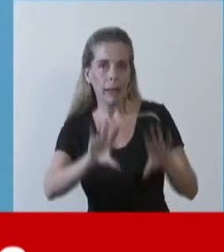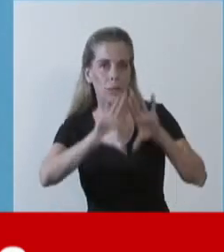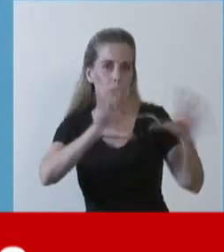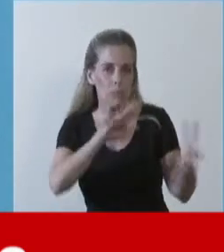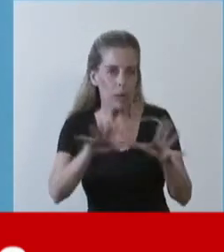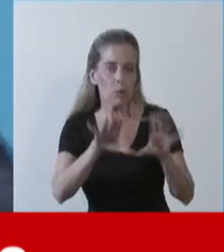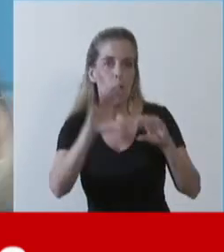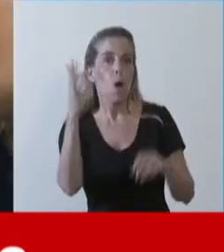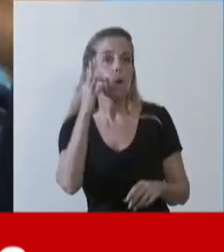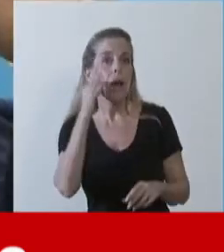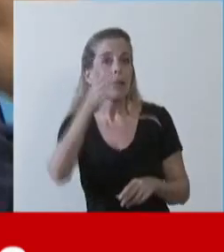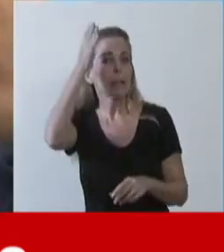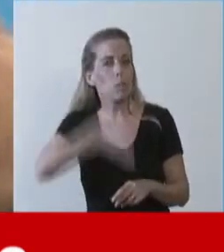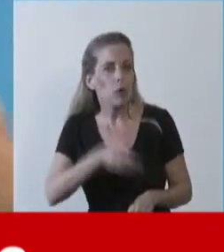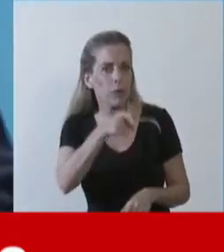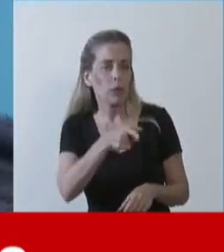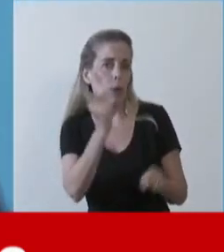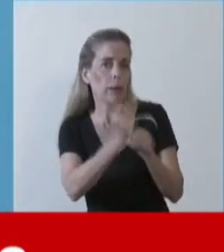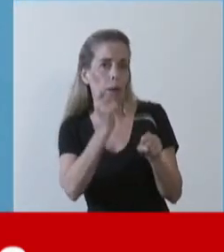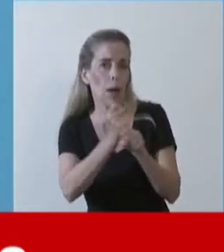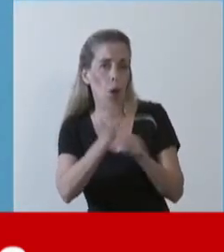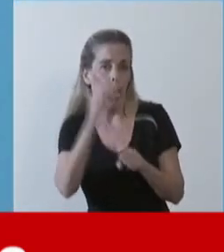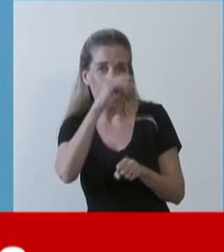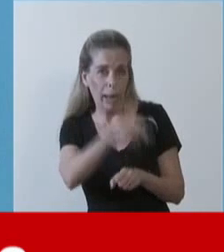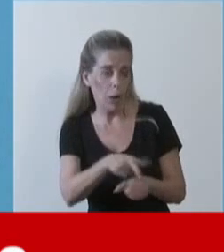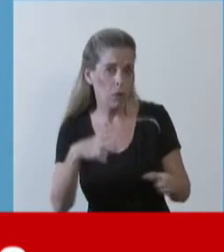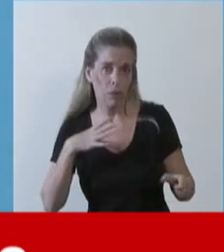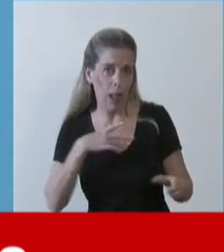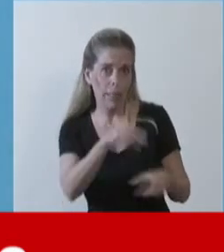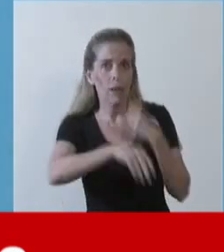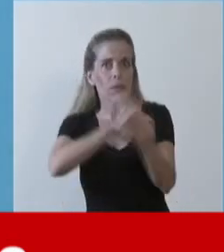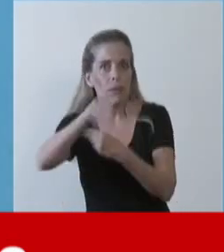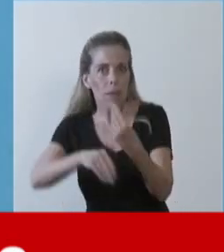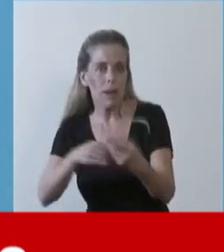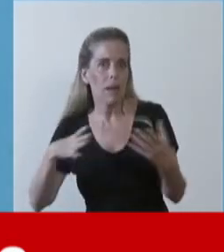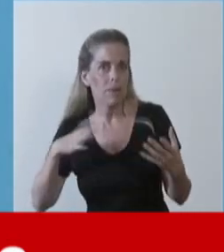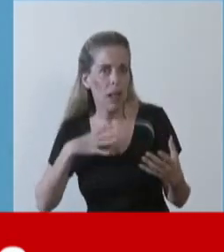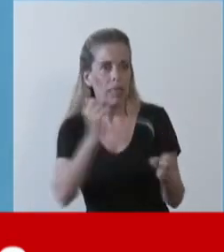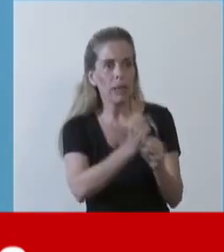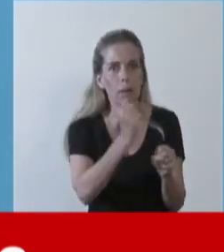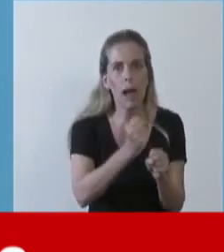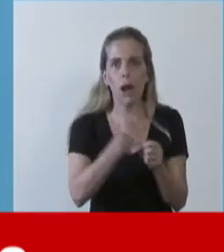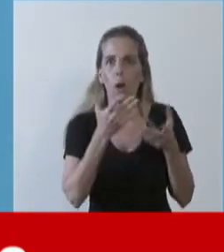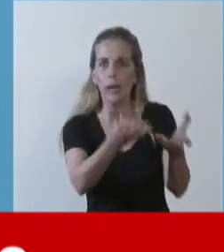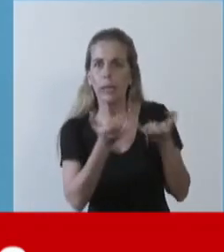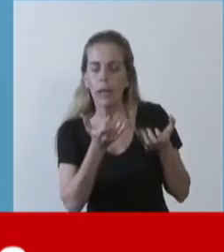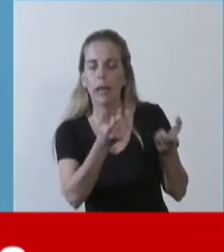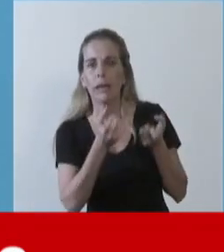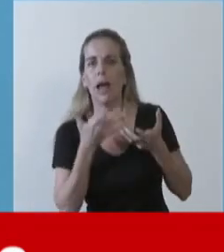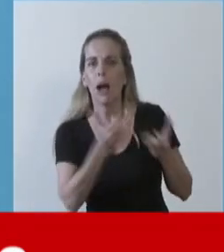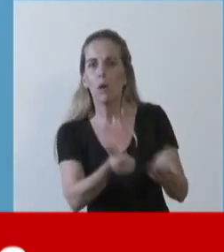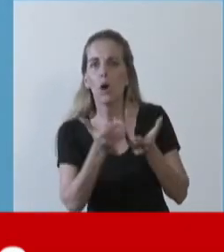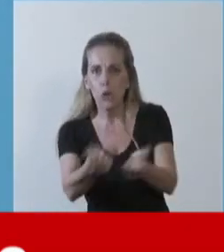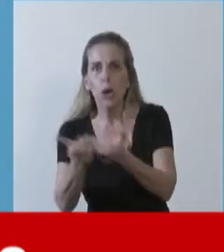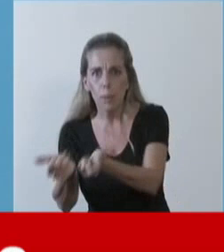40% de informalidad laboral, las familias que más sufren la crisis, que más dificultades tienen. Una parte